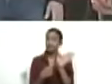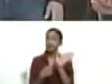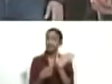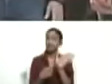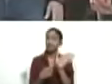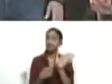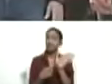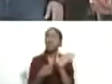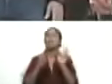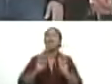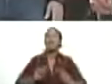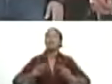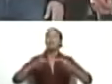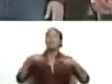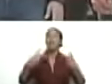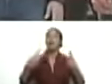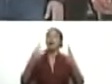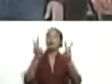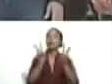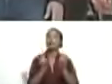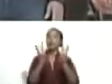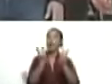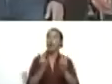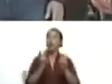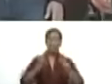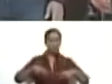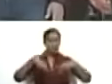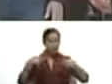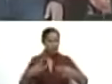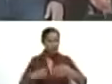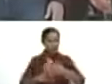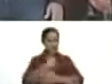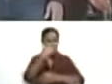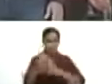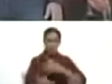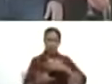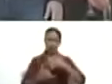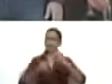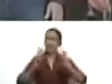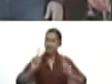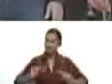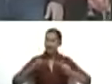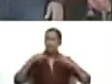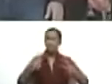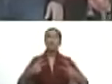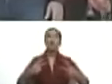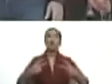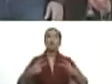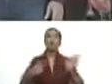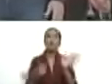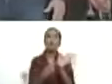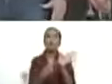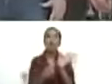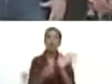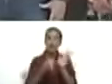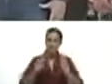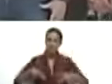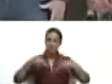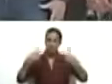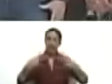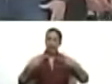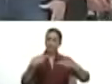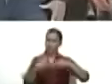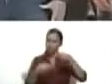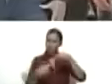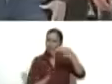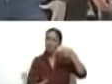para renovar los planes, los programas, para renovar la revolución,